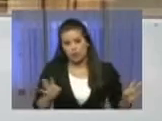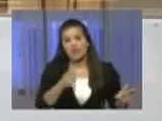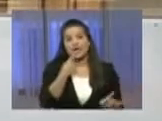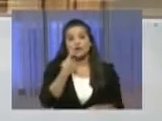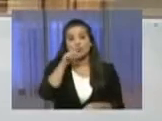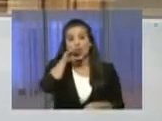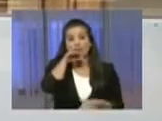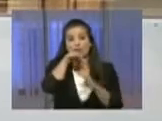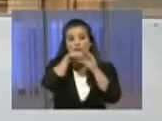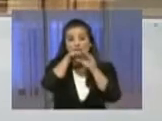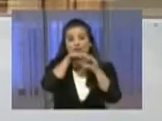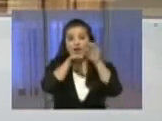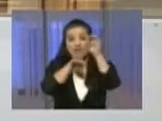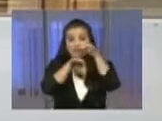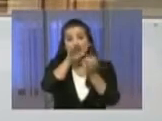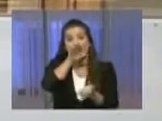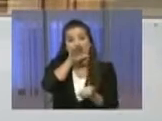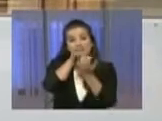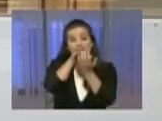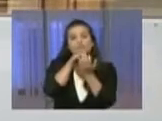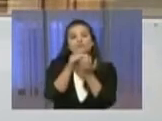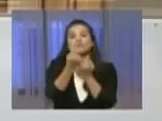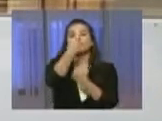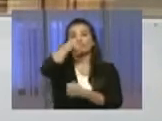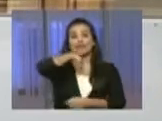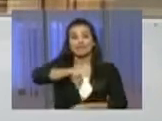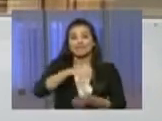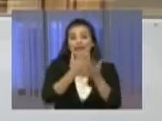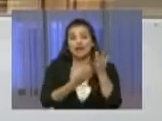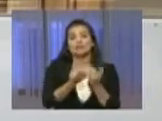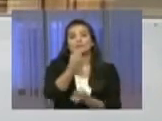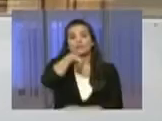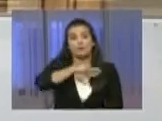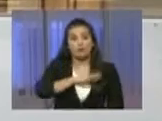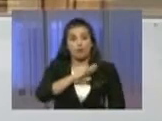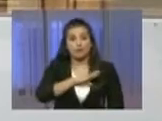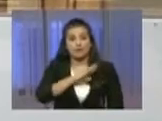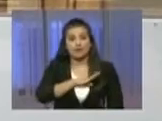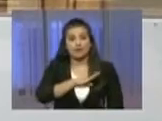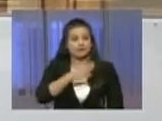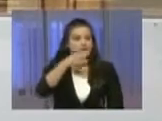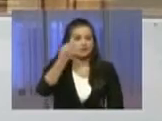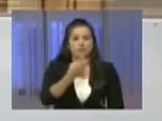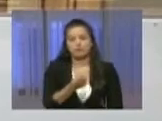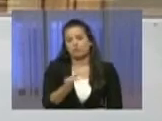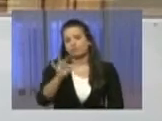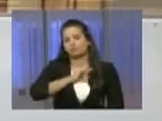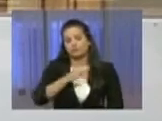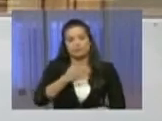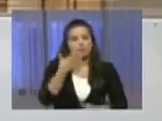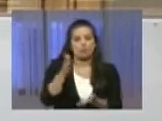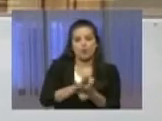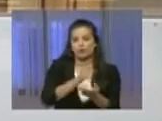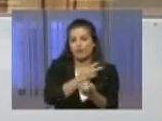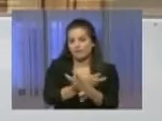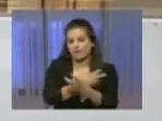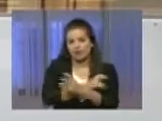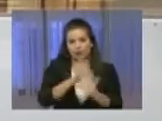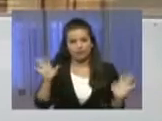se tragan una gota de sangre de lo que les corre por aquí caen directo